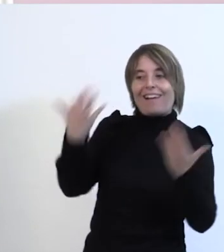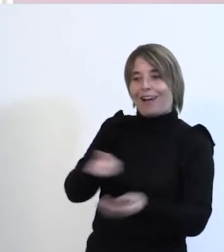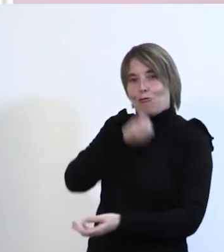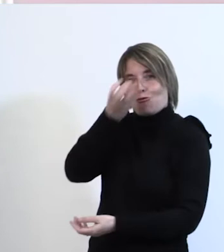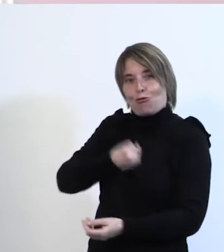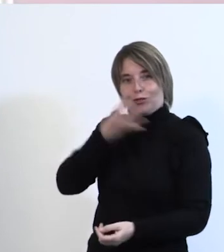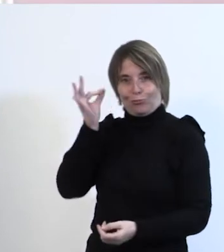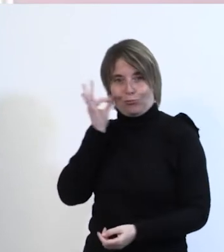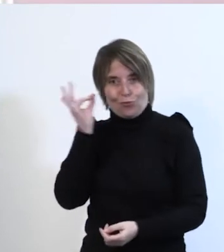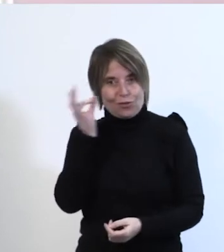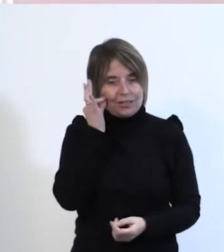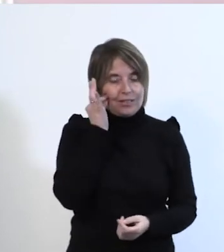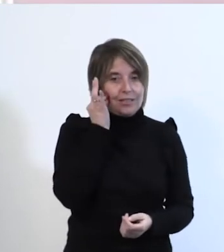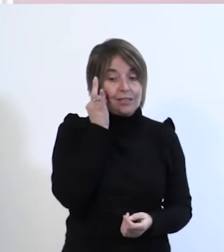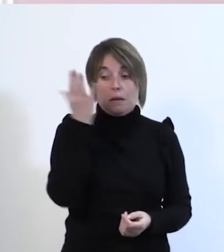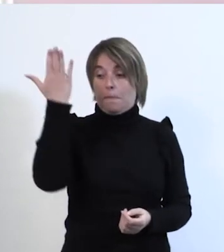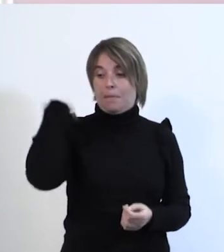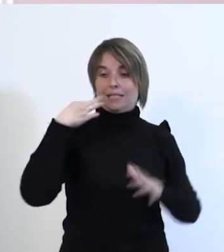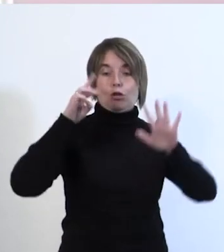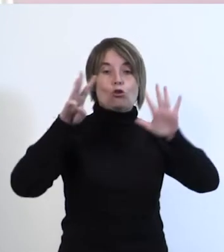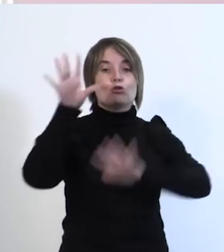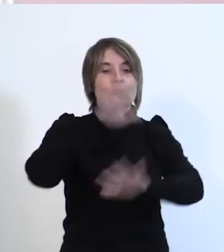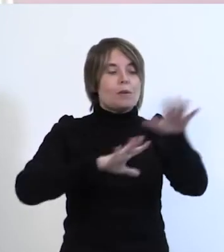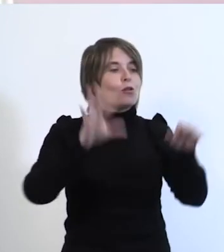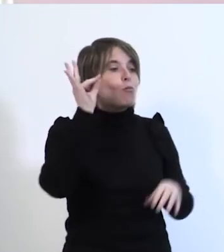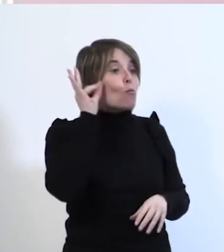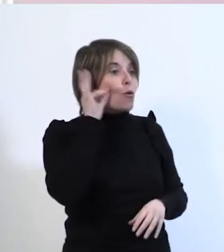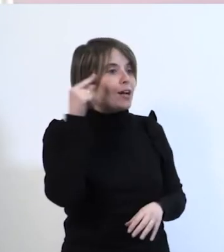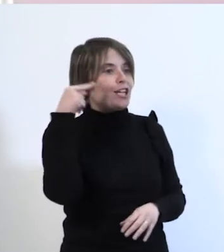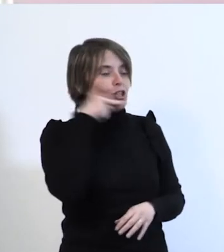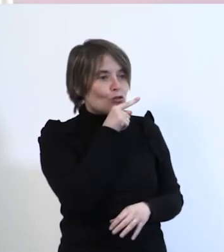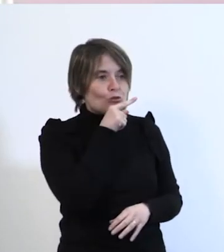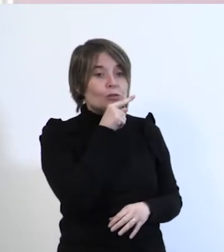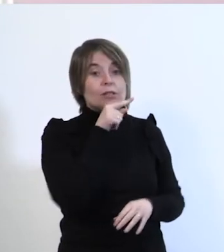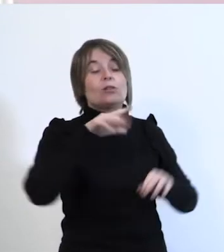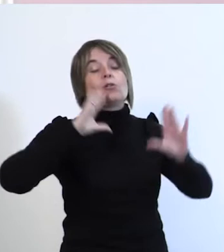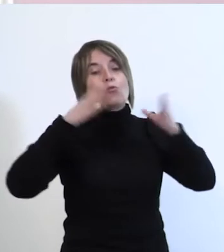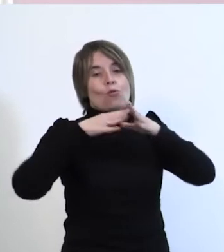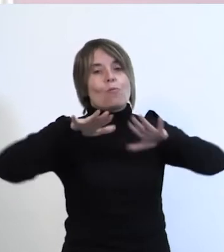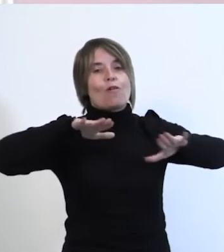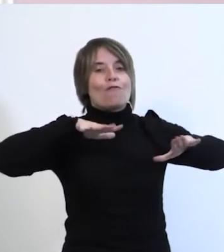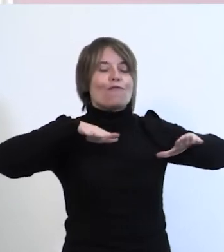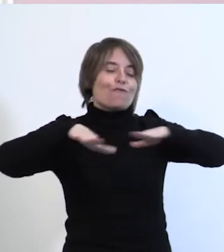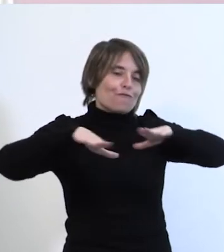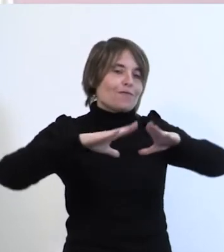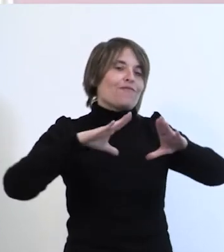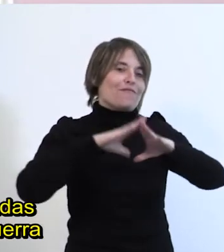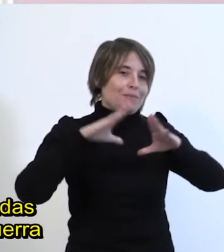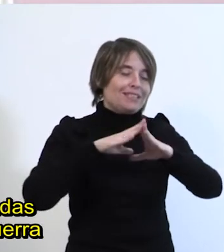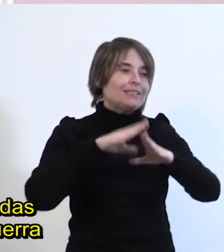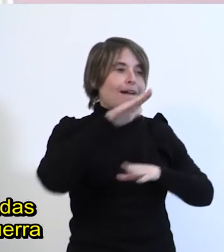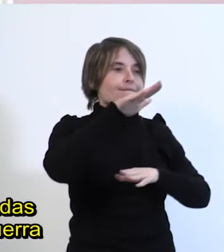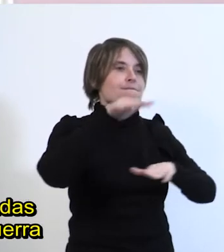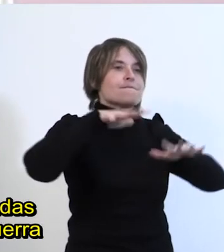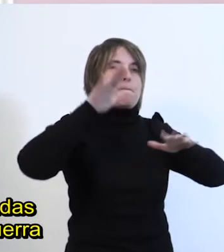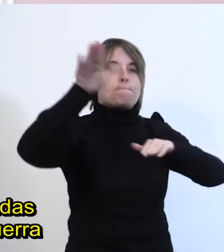regalaban rosas a las mujeres, y este pasado 8 de marzo las mujeres rusas hicieron, las feministas rusas, hicieron un llamamiento para